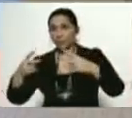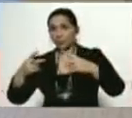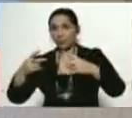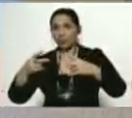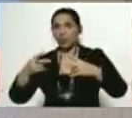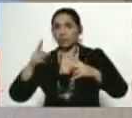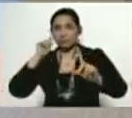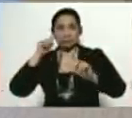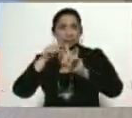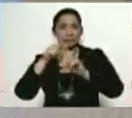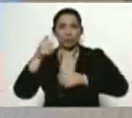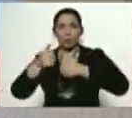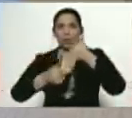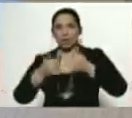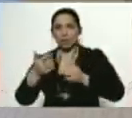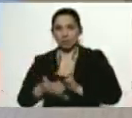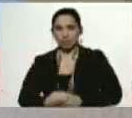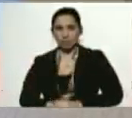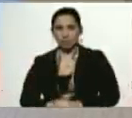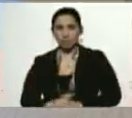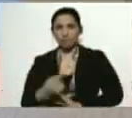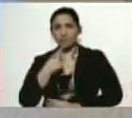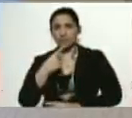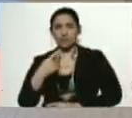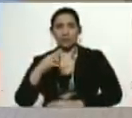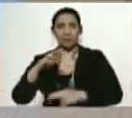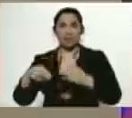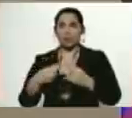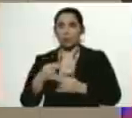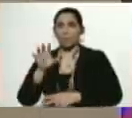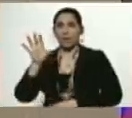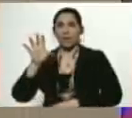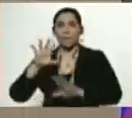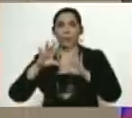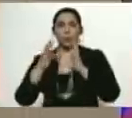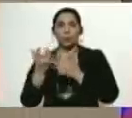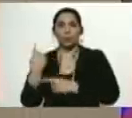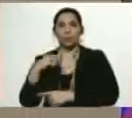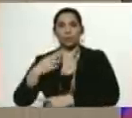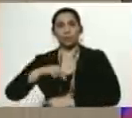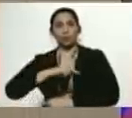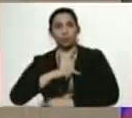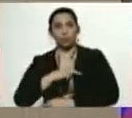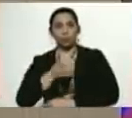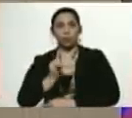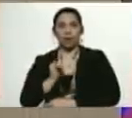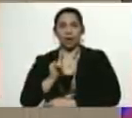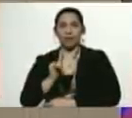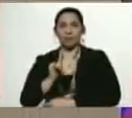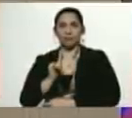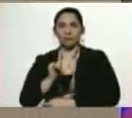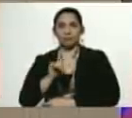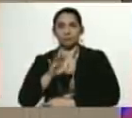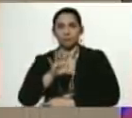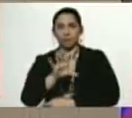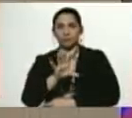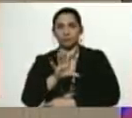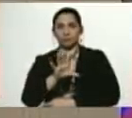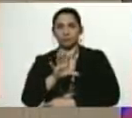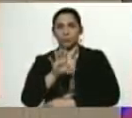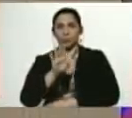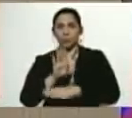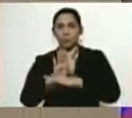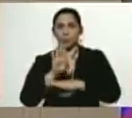desafío que yo diría que ningún país del mundo lo tiene. Y es que nosotros estamos, somos una isla de